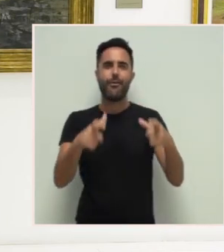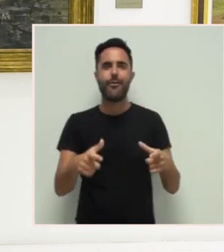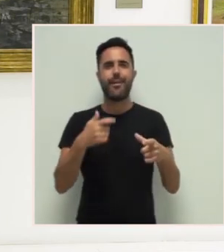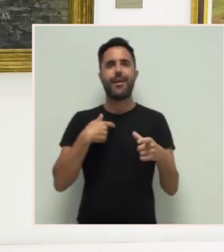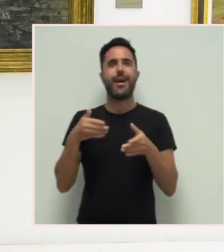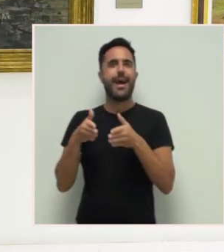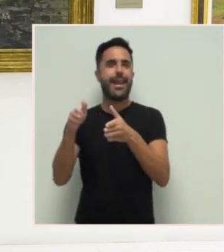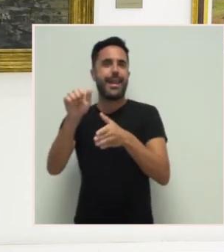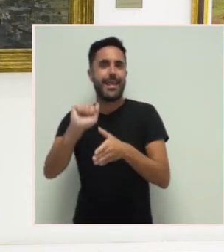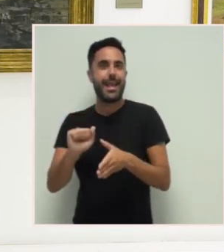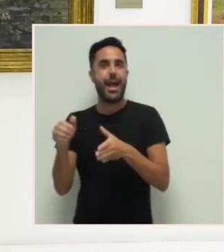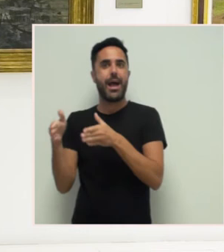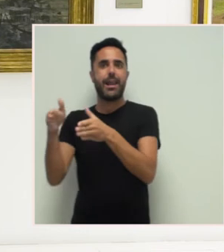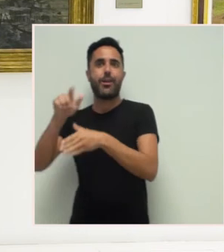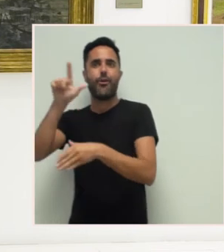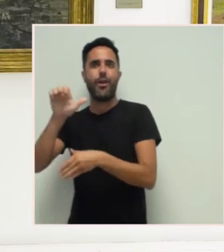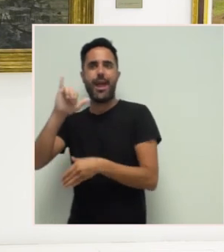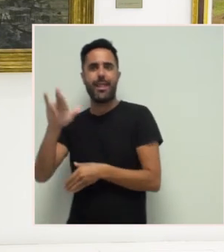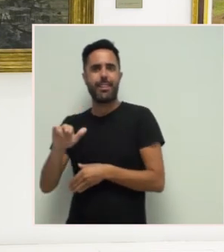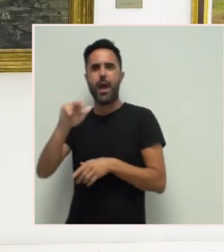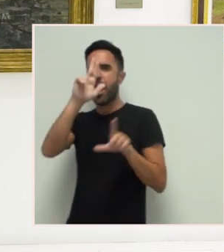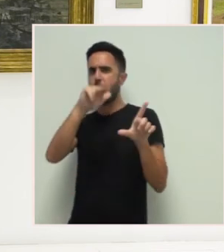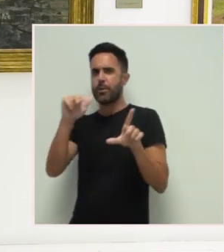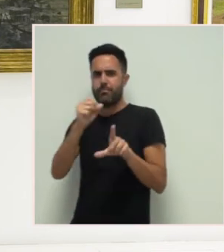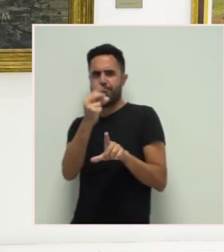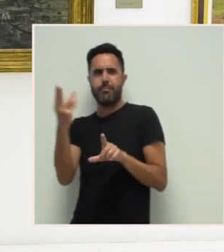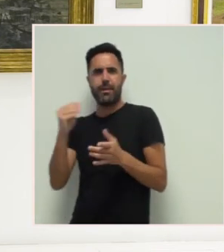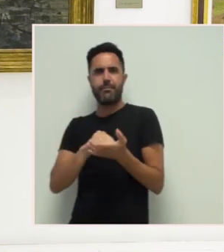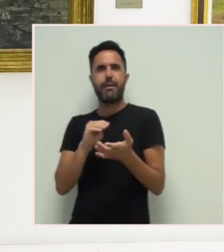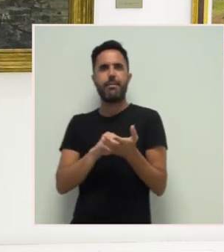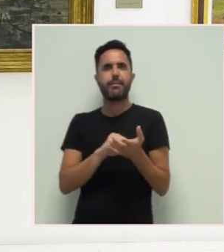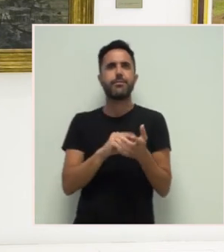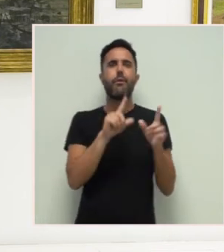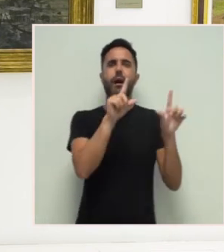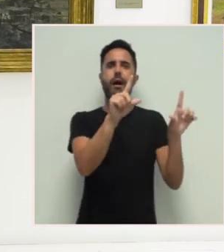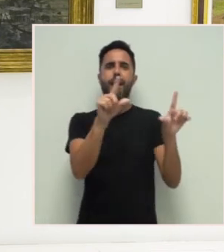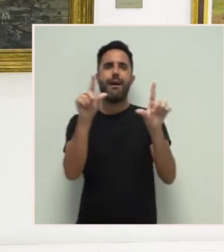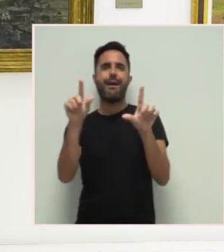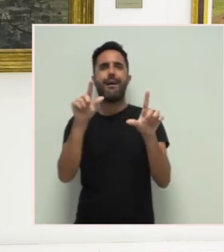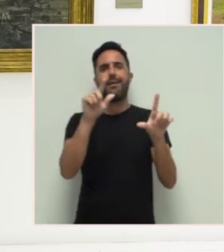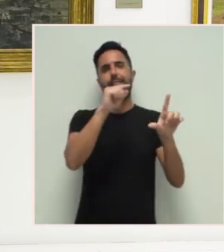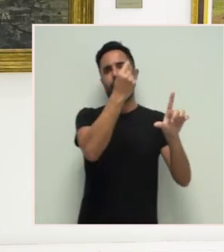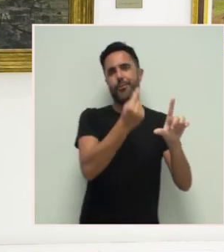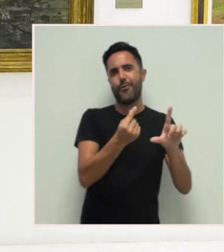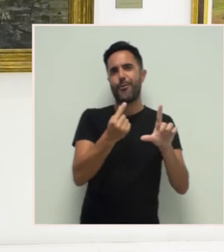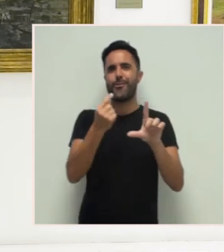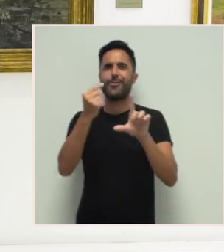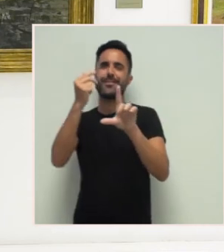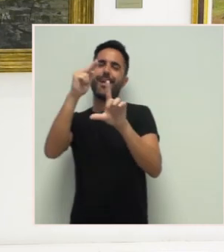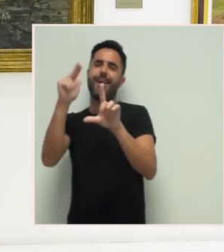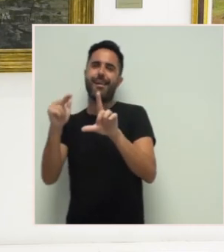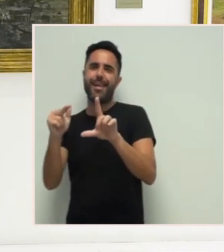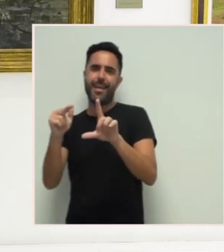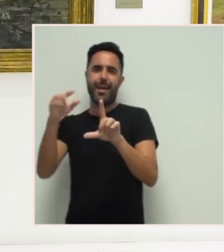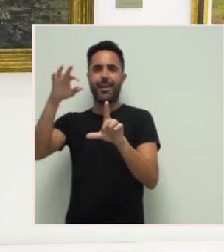dunha ocasión, van a quedar reflectidos en debuxos, augadas e lenzos. E aquí no museo, aparte diste,